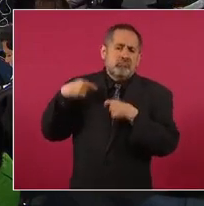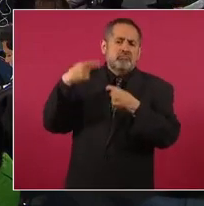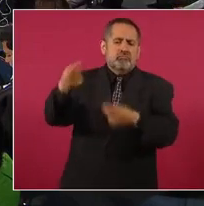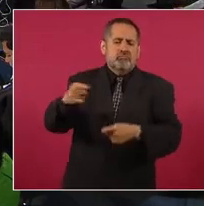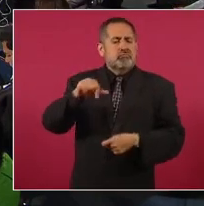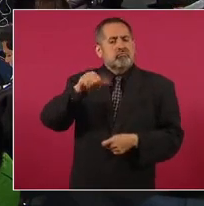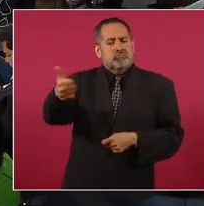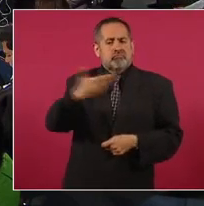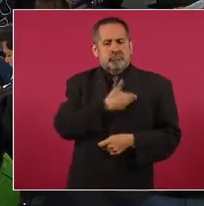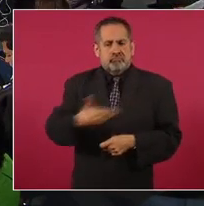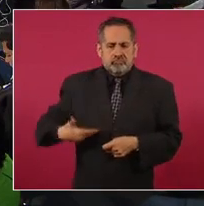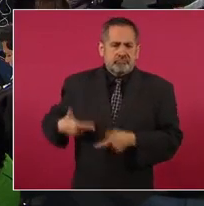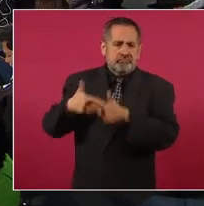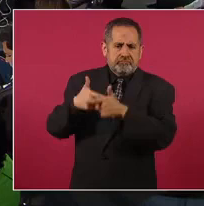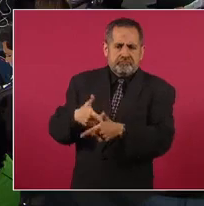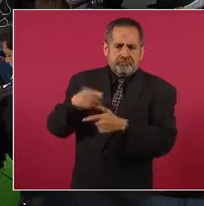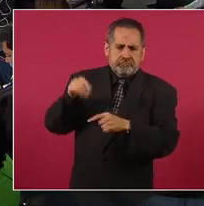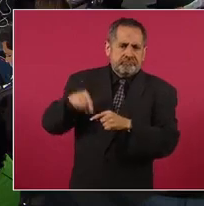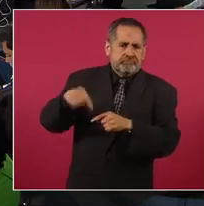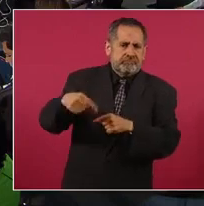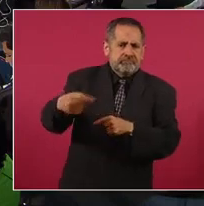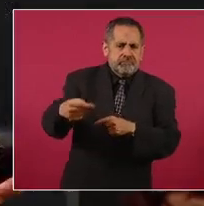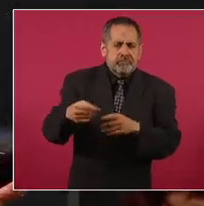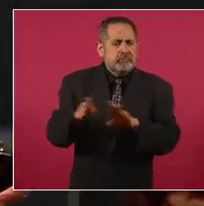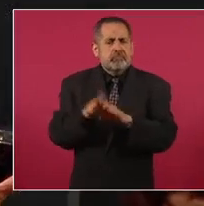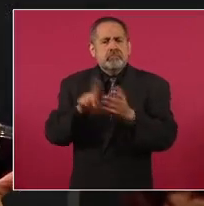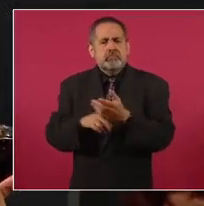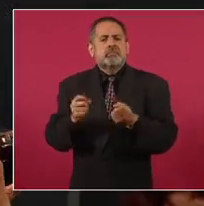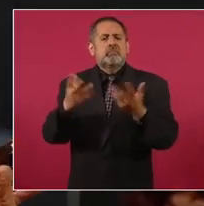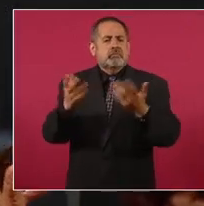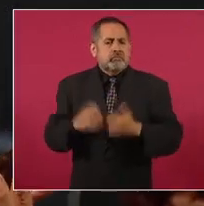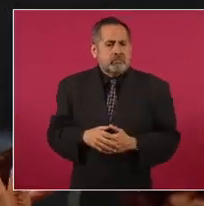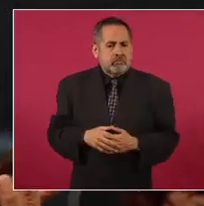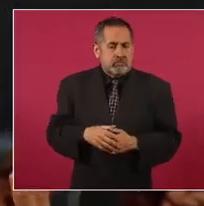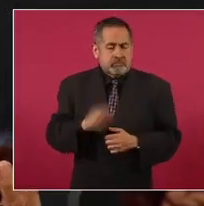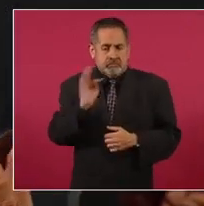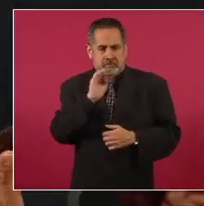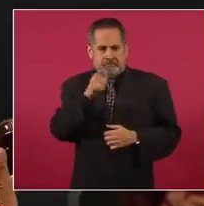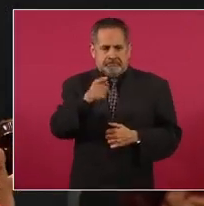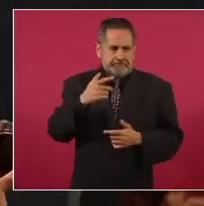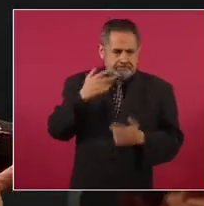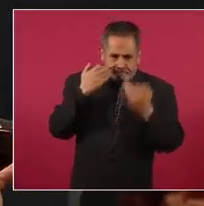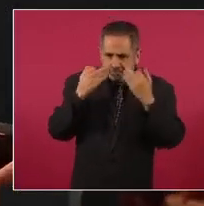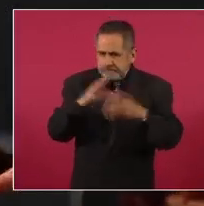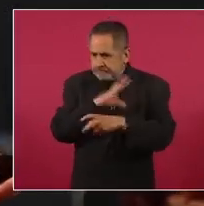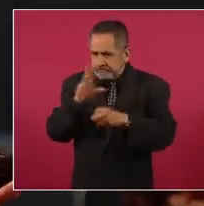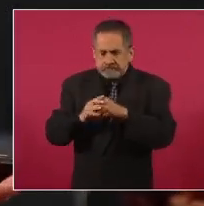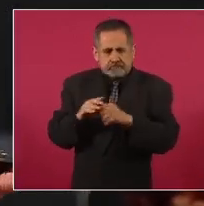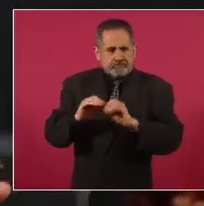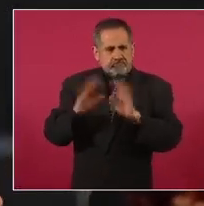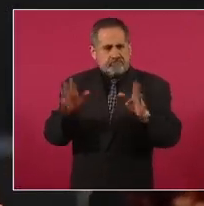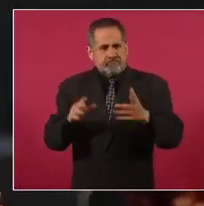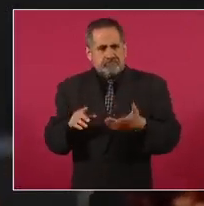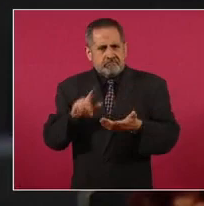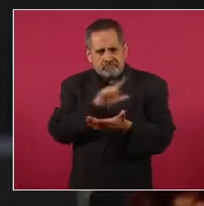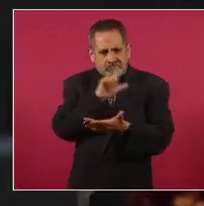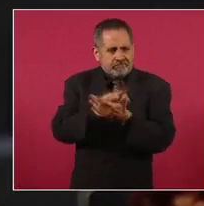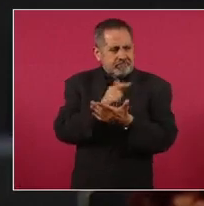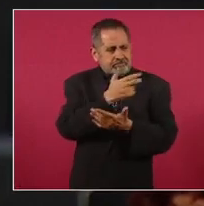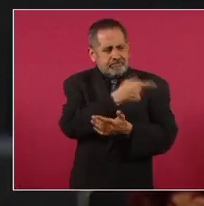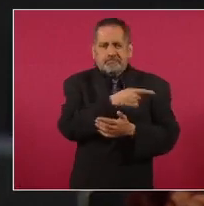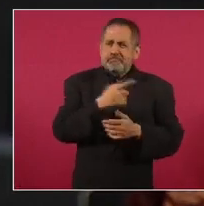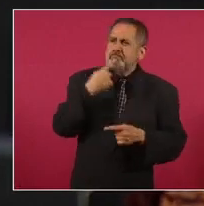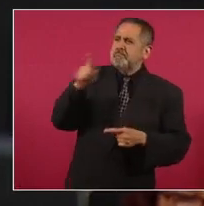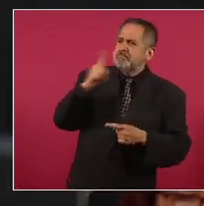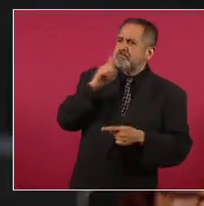siguiente administración en caso de que los embates sigan y que, bueno, pues no está tampoco en sus manos ver todo este tipo legal que ha complicado,